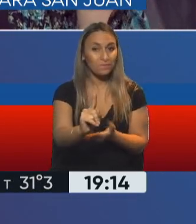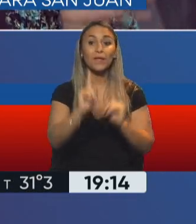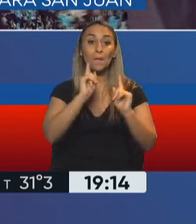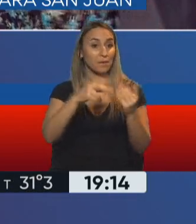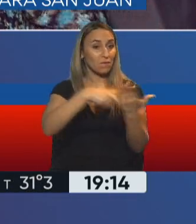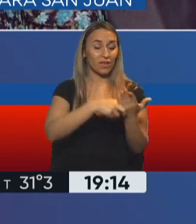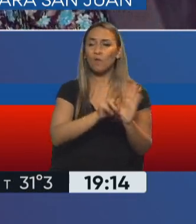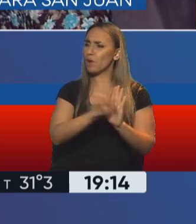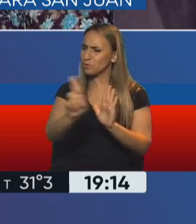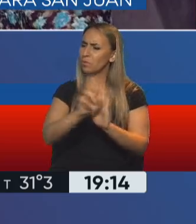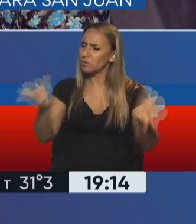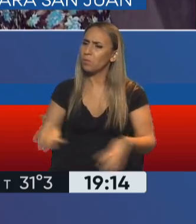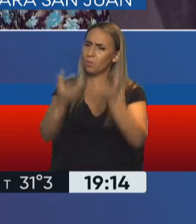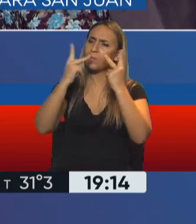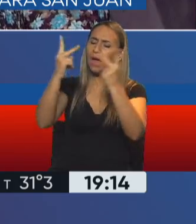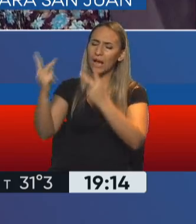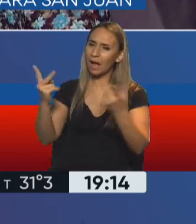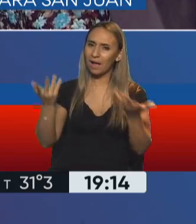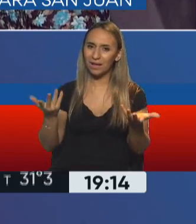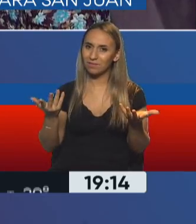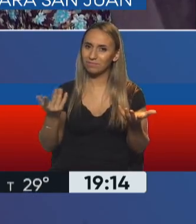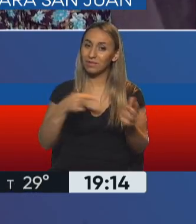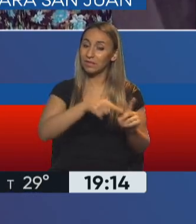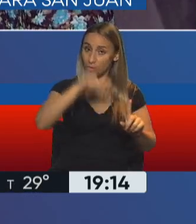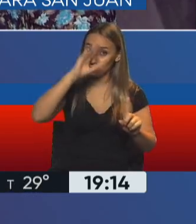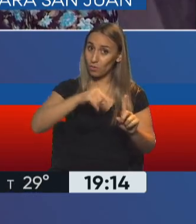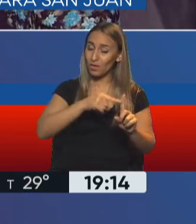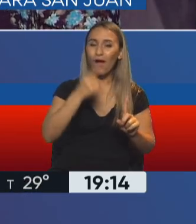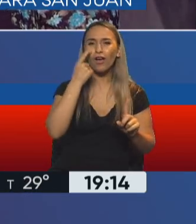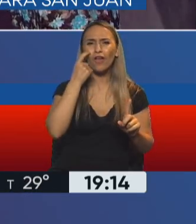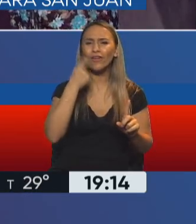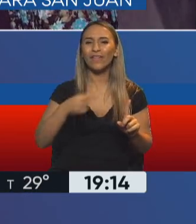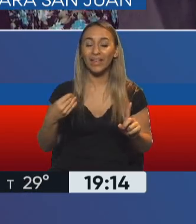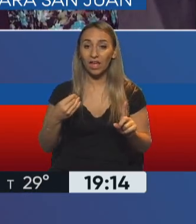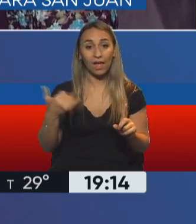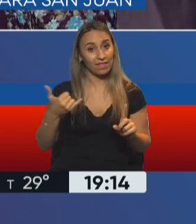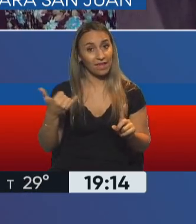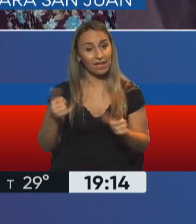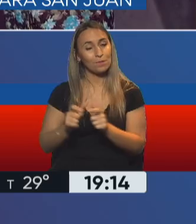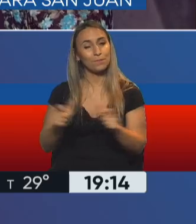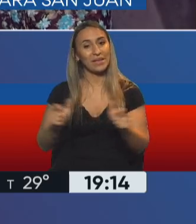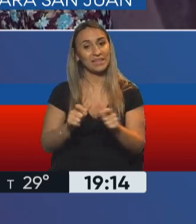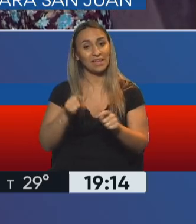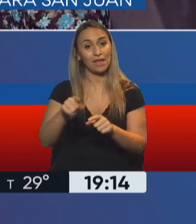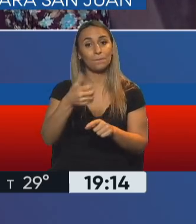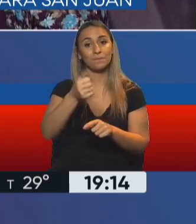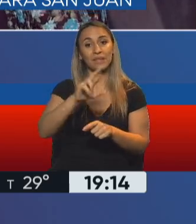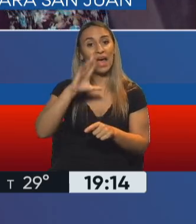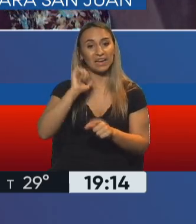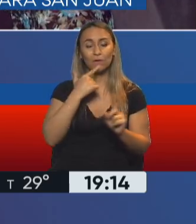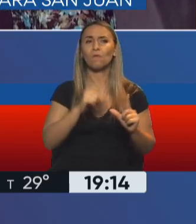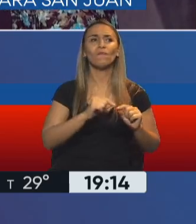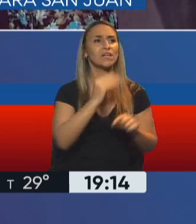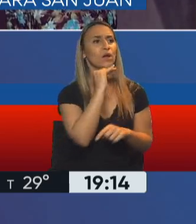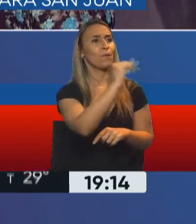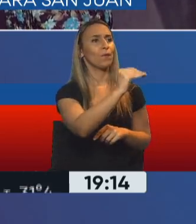le dio permiso, sin objetar nada, se olvidó de verificar que sí había pasajes para Arribas mucho antes de la fecha que él decía. Pero esos